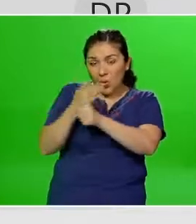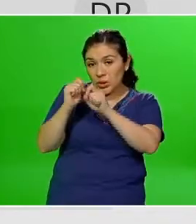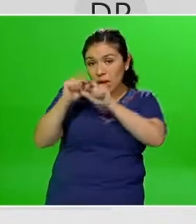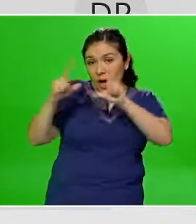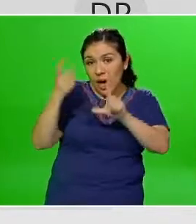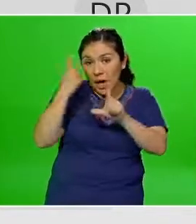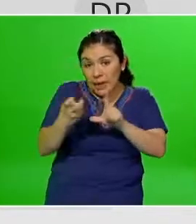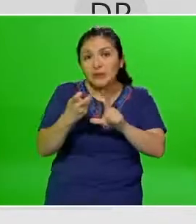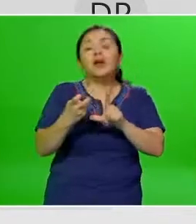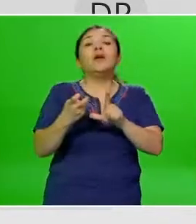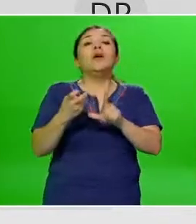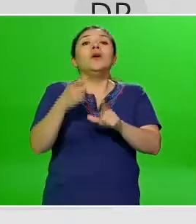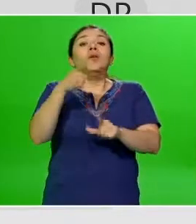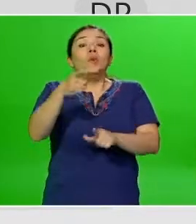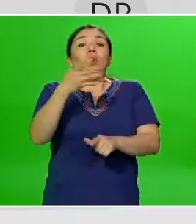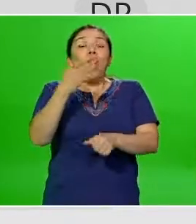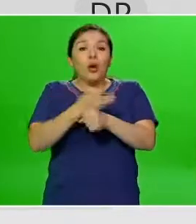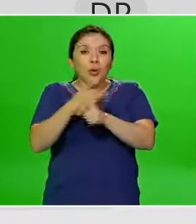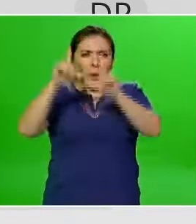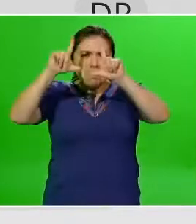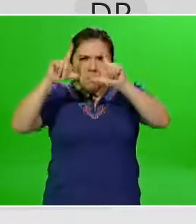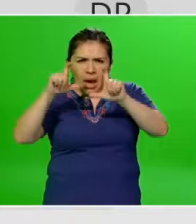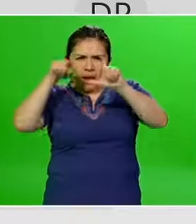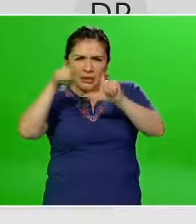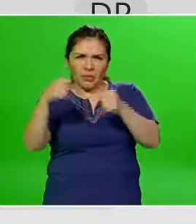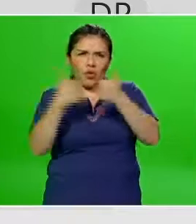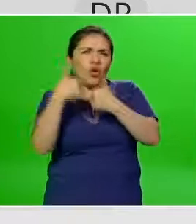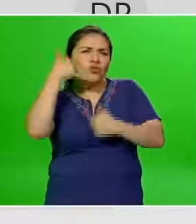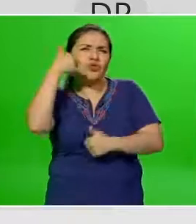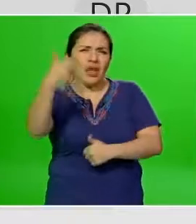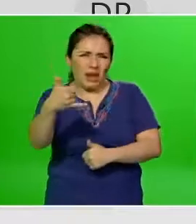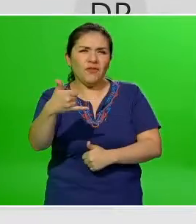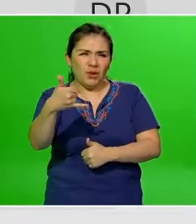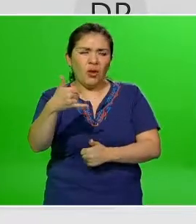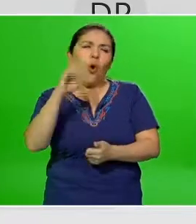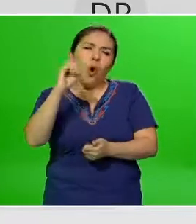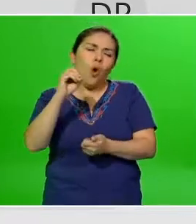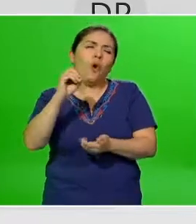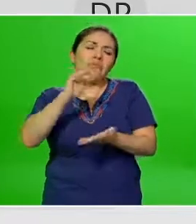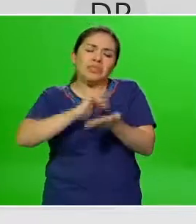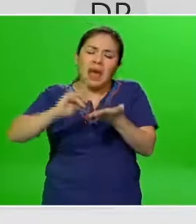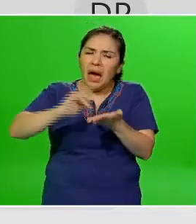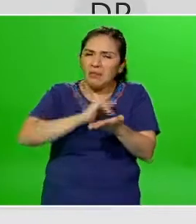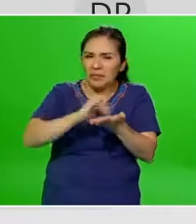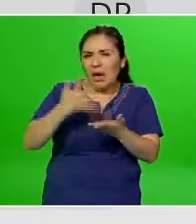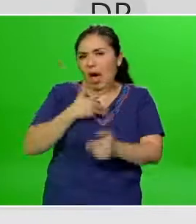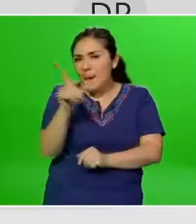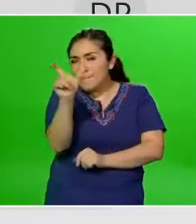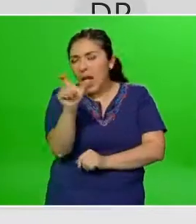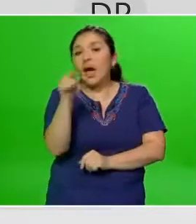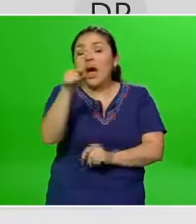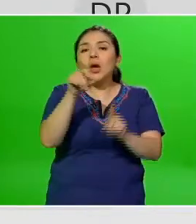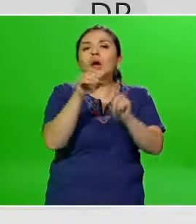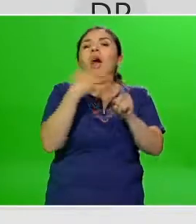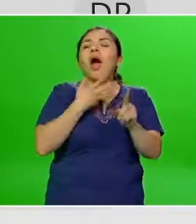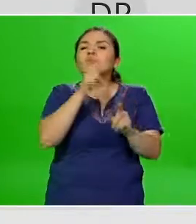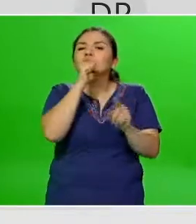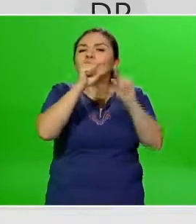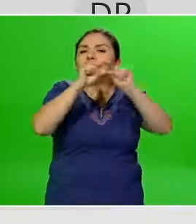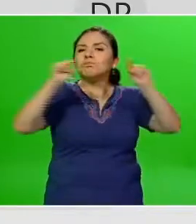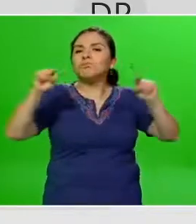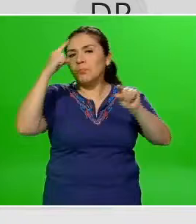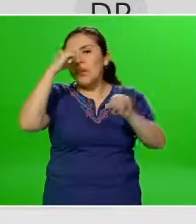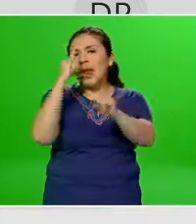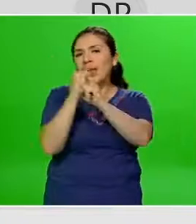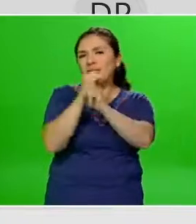pantalla, en su teléfono o en su tableta aparecerá un link a una página, usted